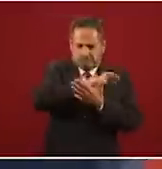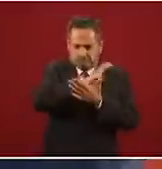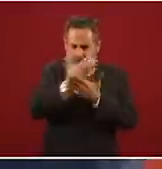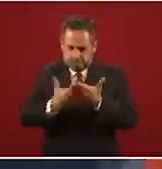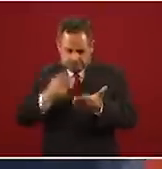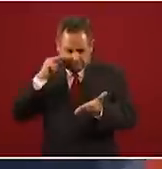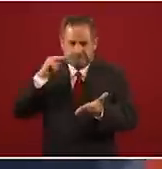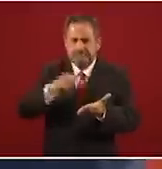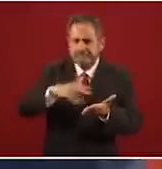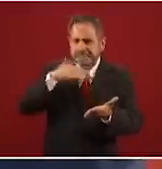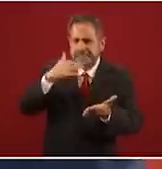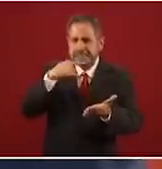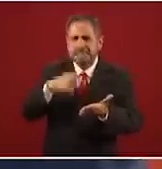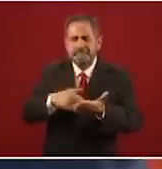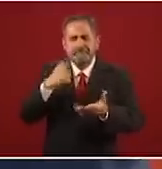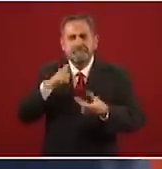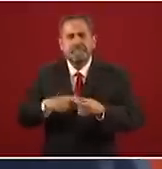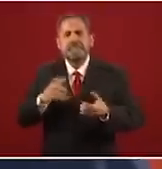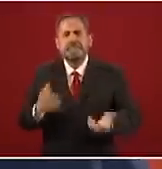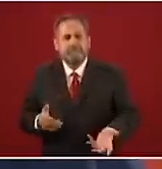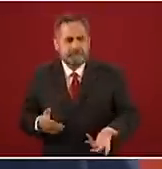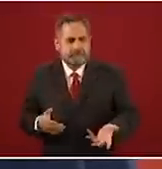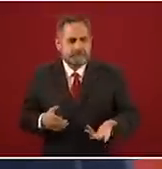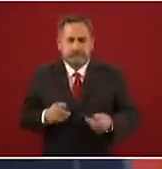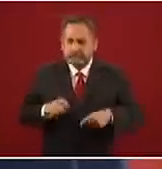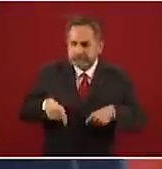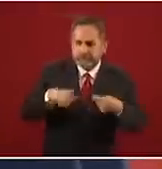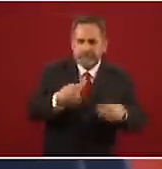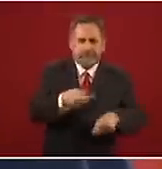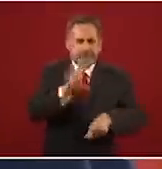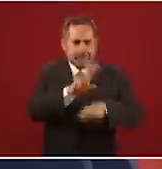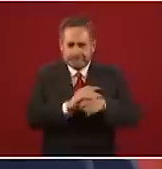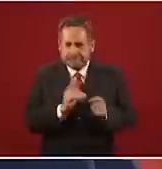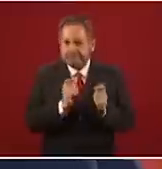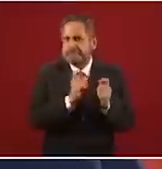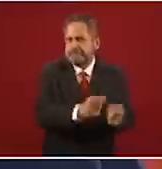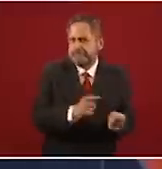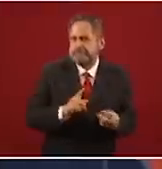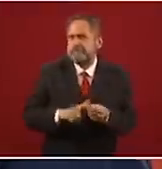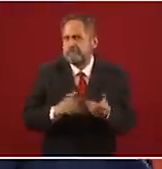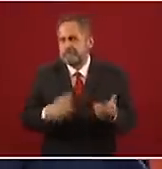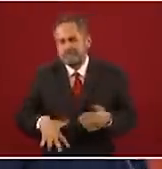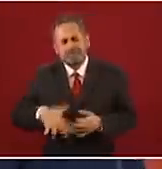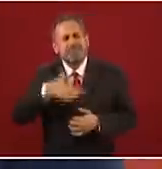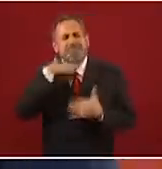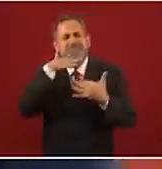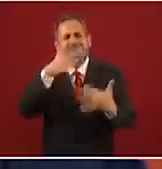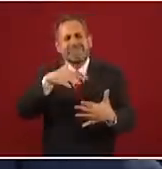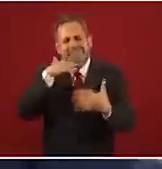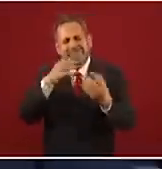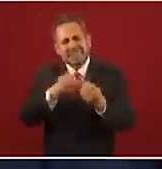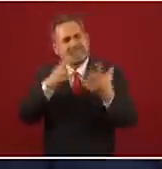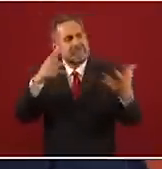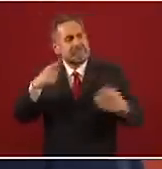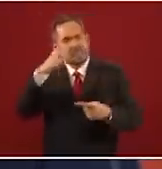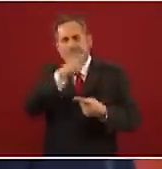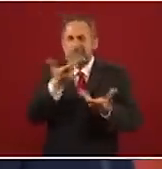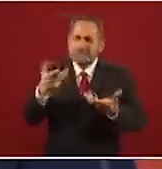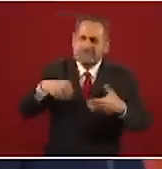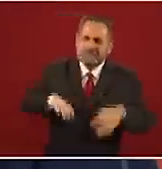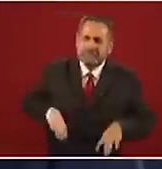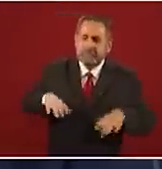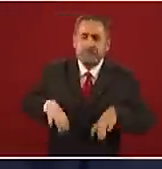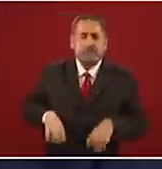contratos, ¿sí?, las concesiones, la gran corrupción, el saqueo.